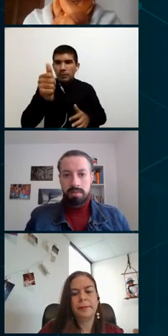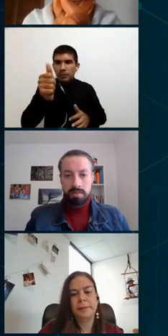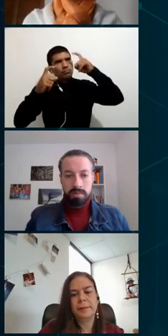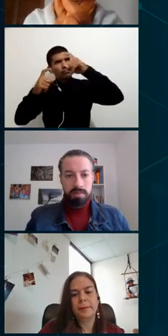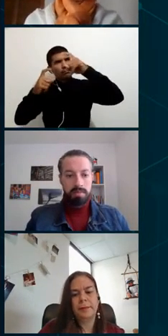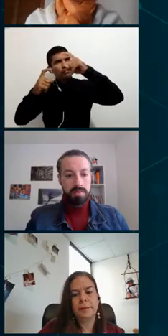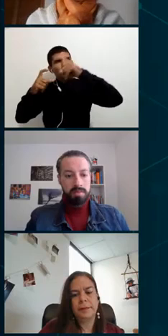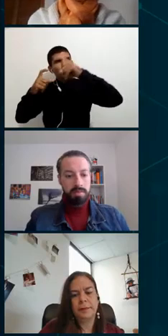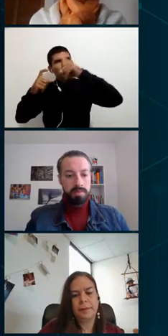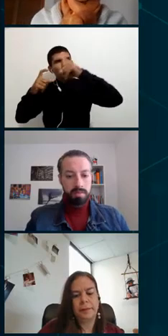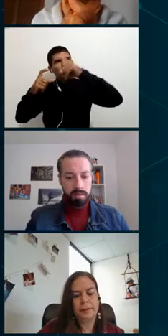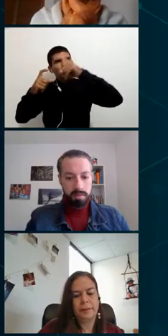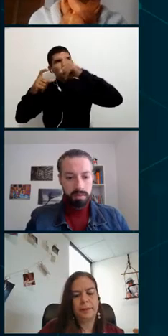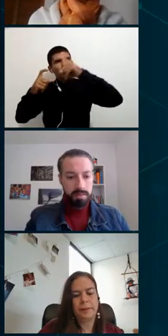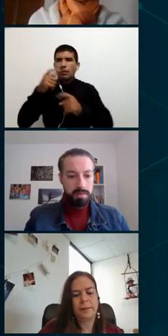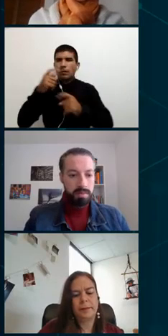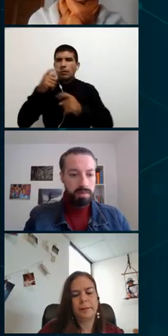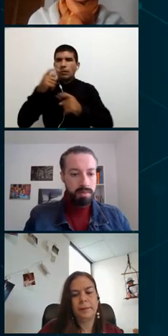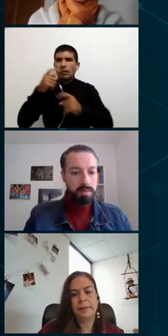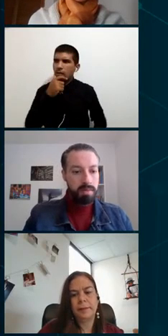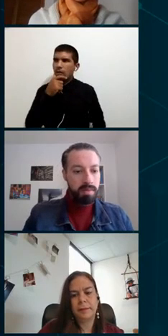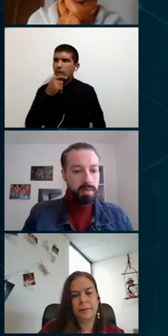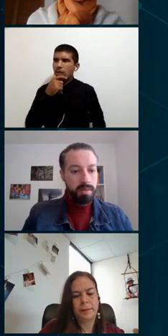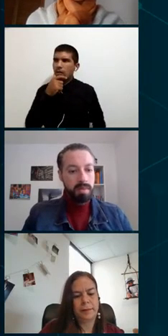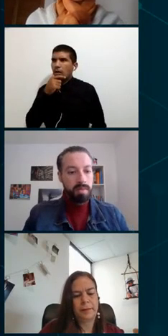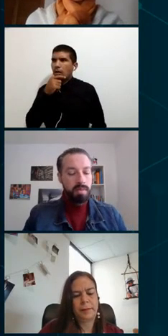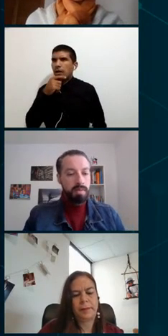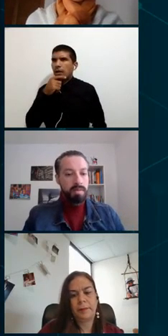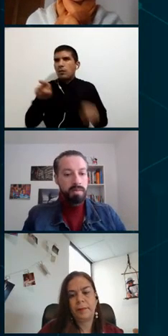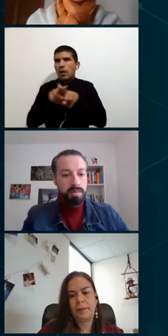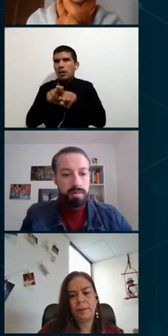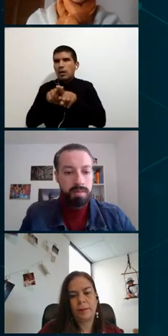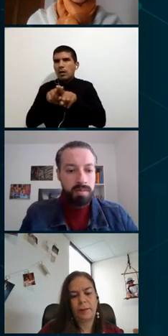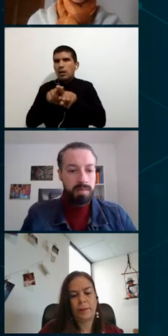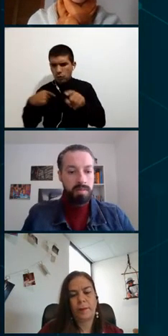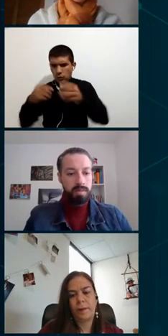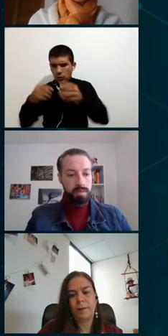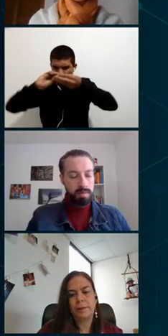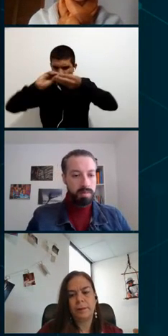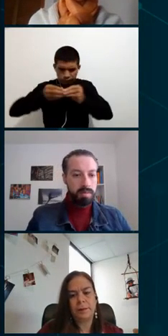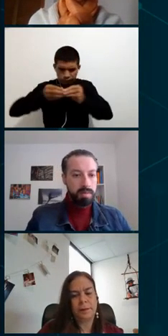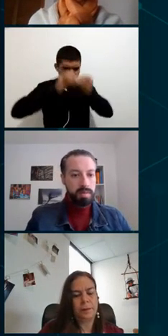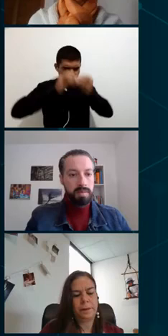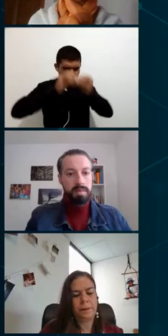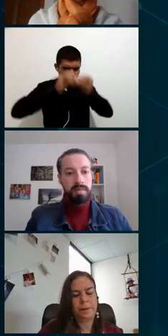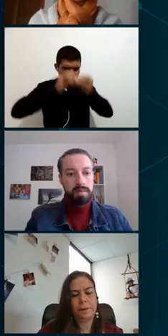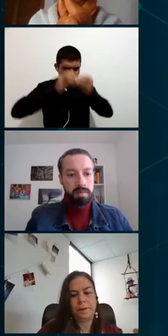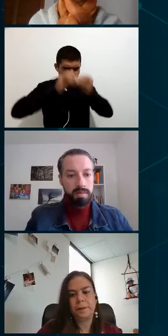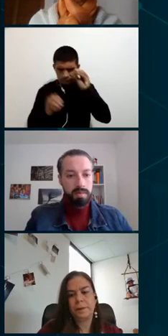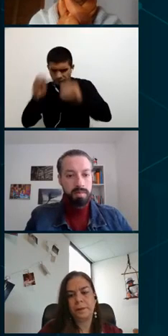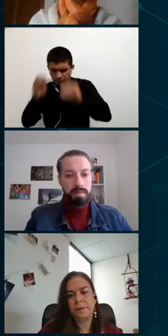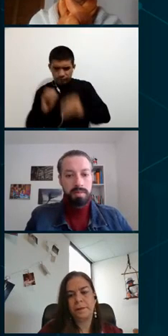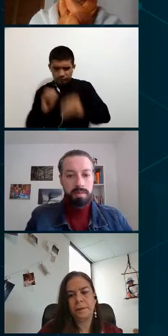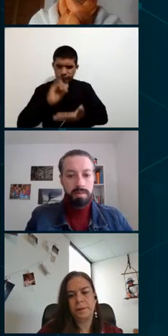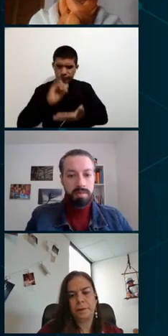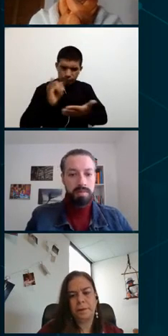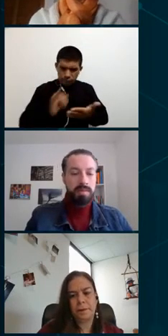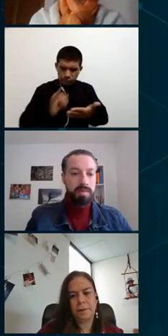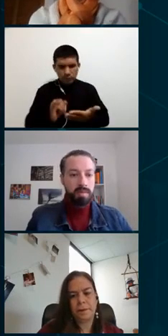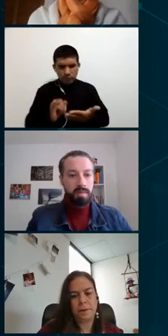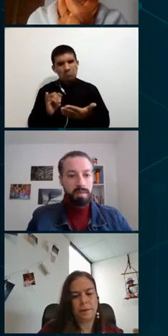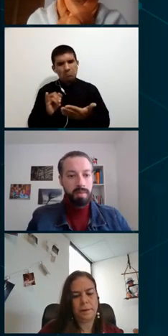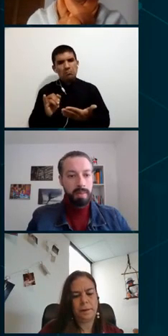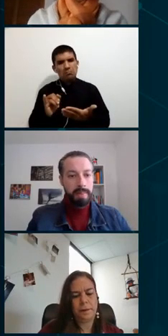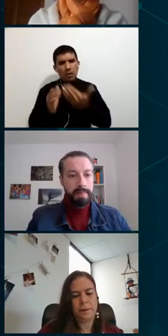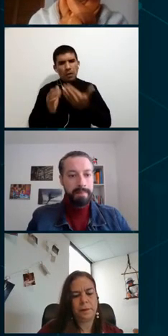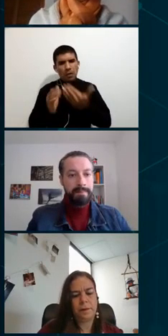y de crear con nosotros. Aprovecho y les digo para que por favor se vayan. Vamos a pues